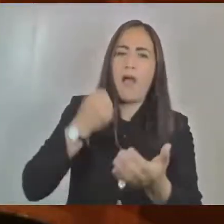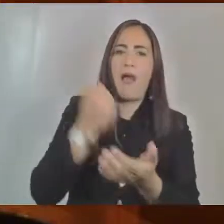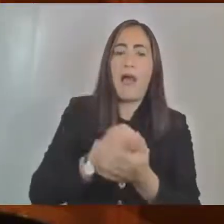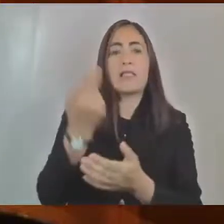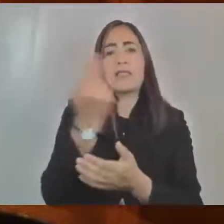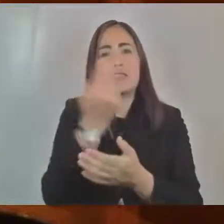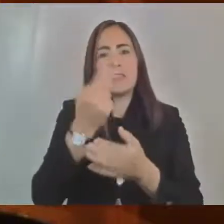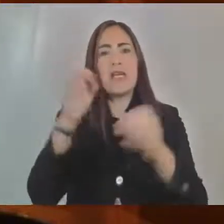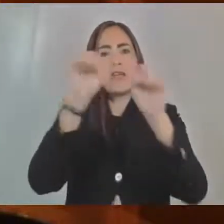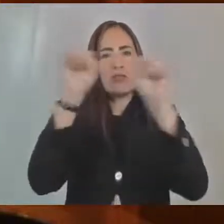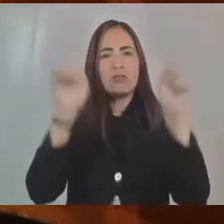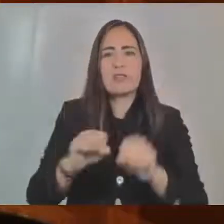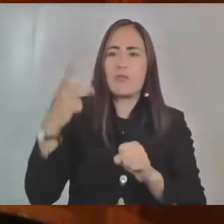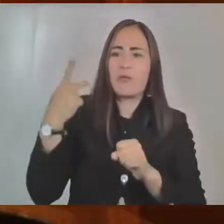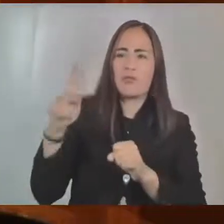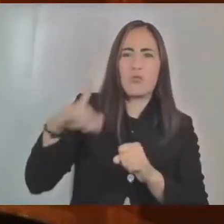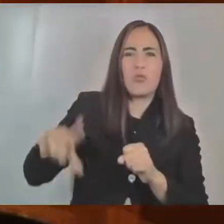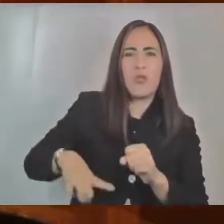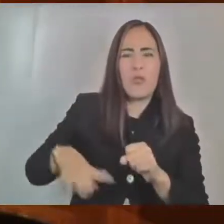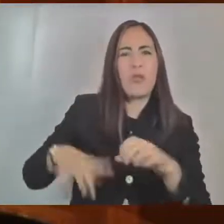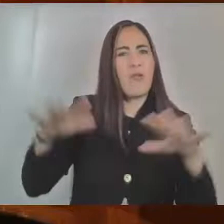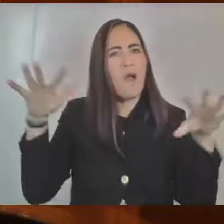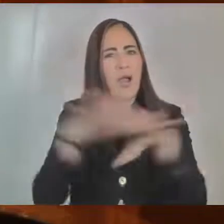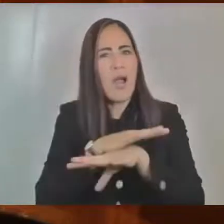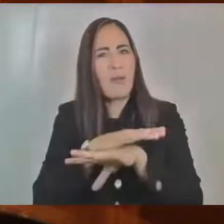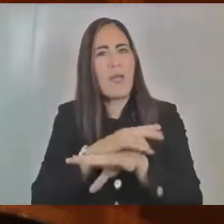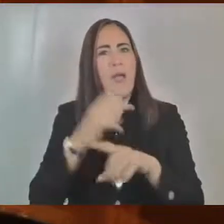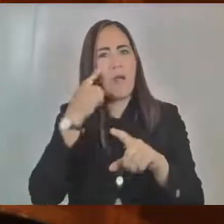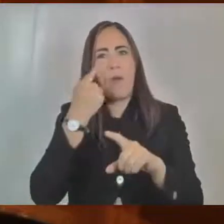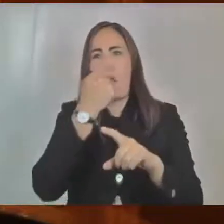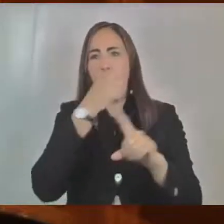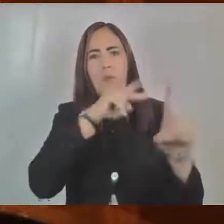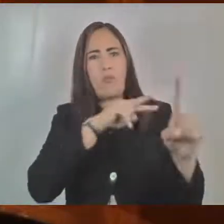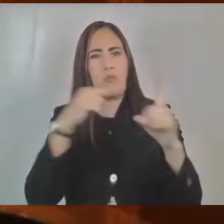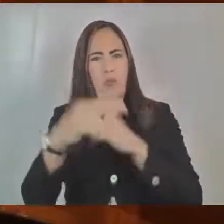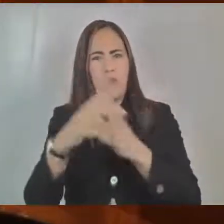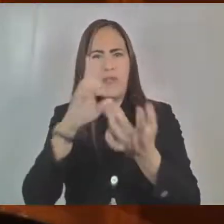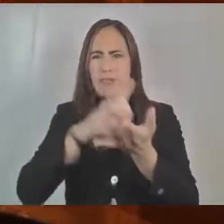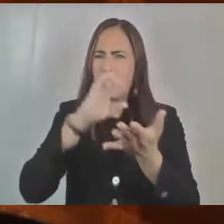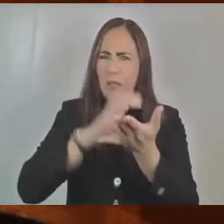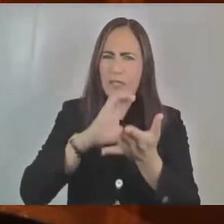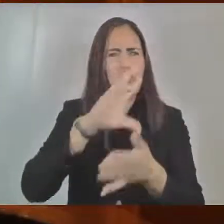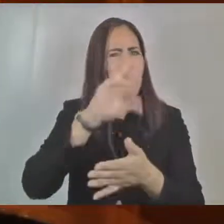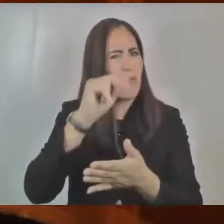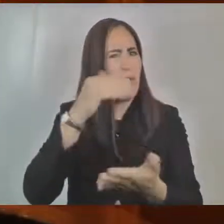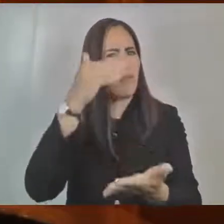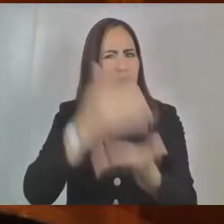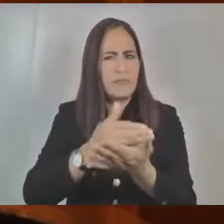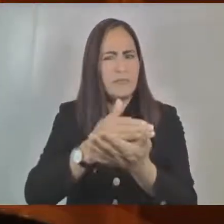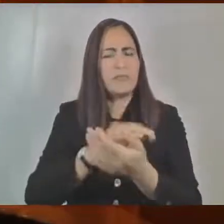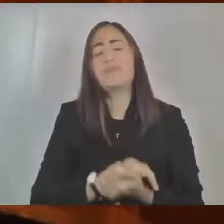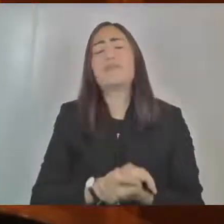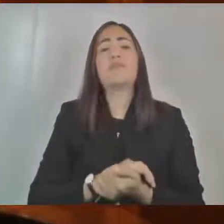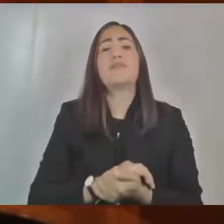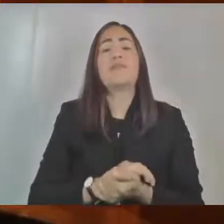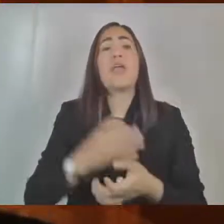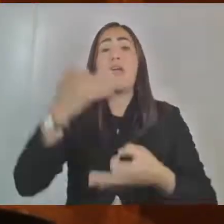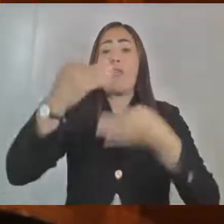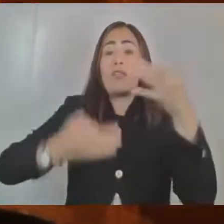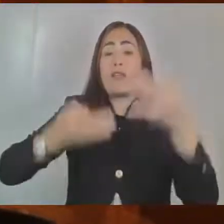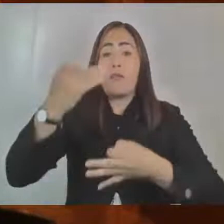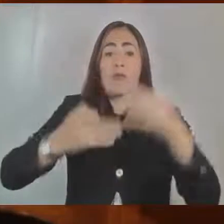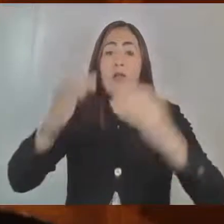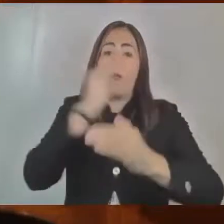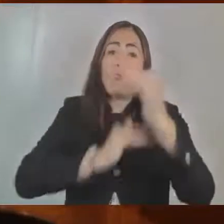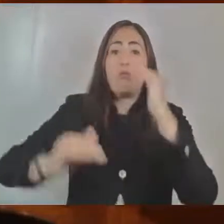transformar el sistema de gobierno bajo una perspectiva de discapacidad. En ese sentido, el máximo